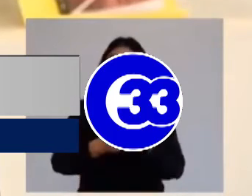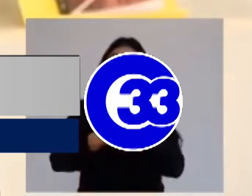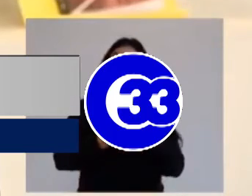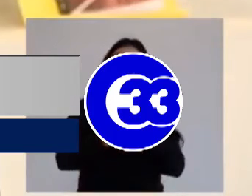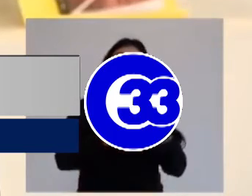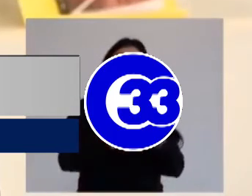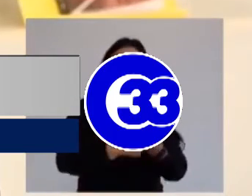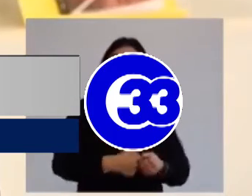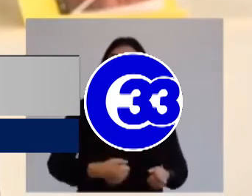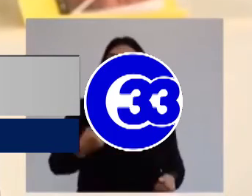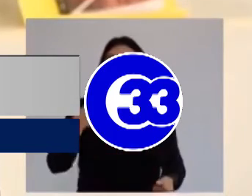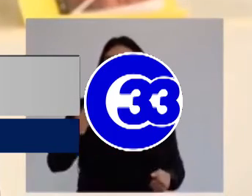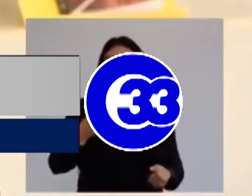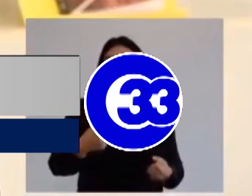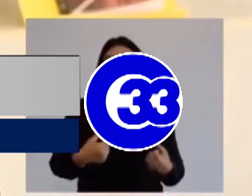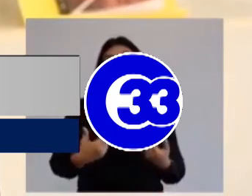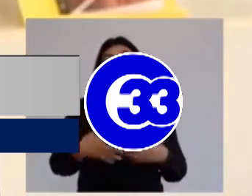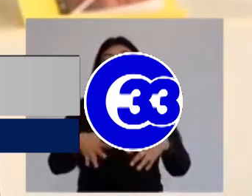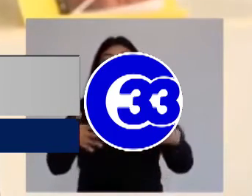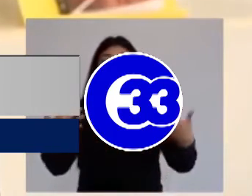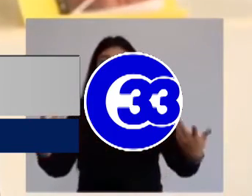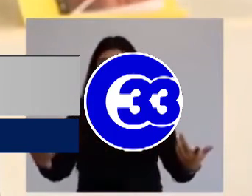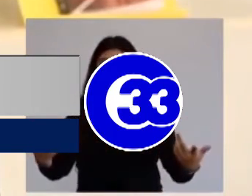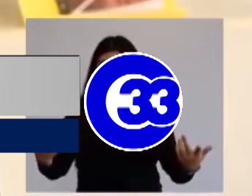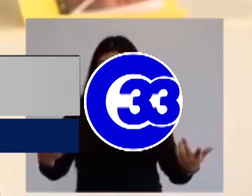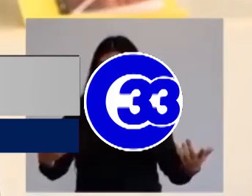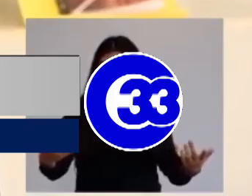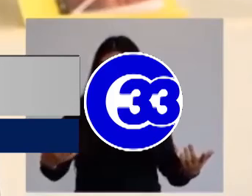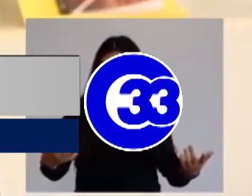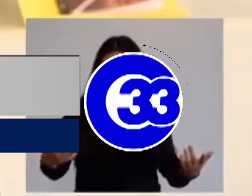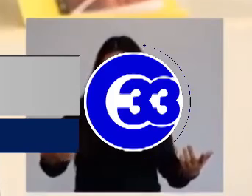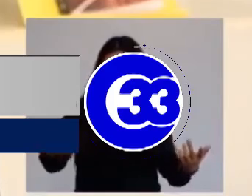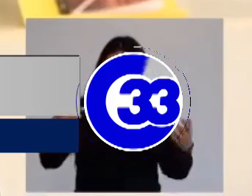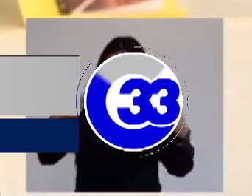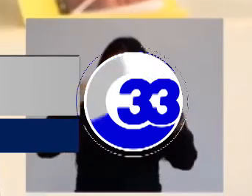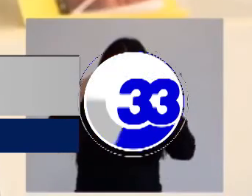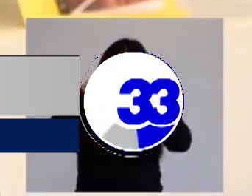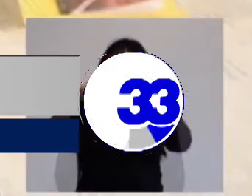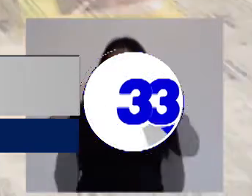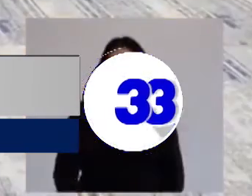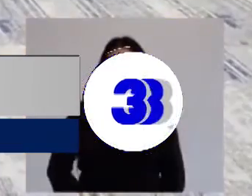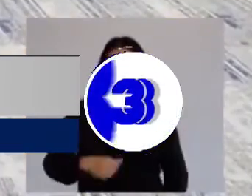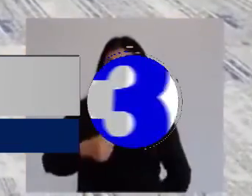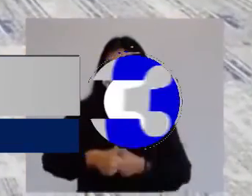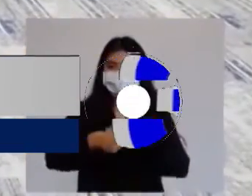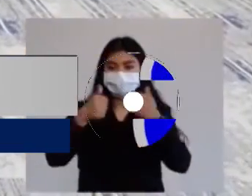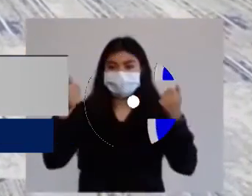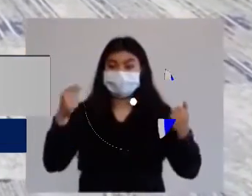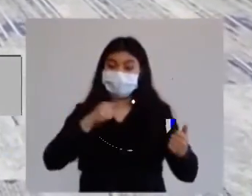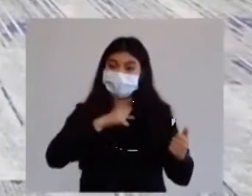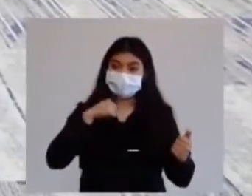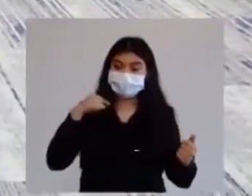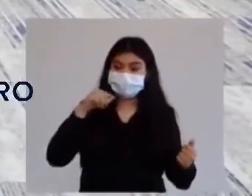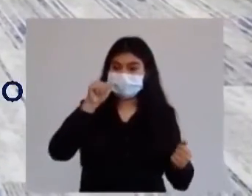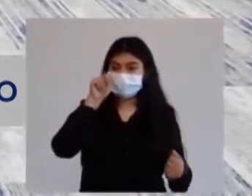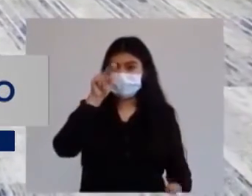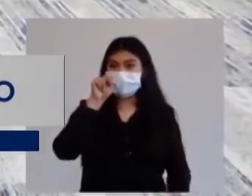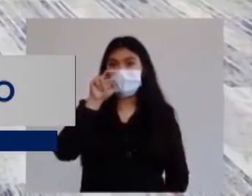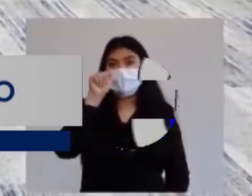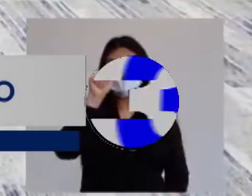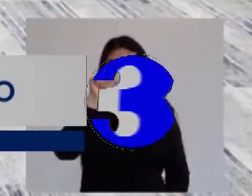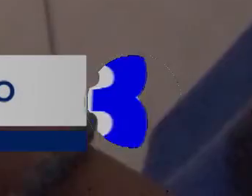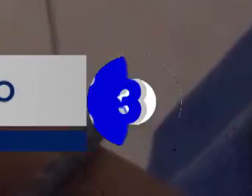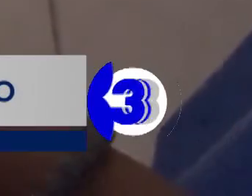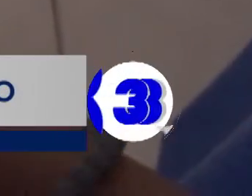la toma de decisión de qué hacemos en ese momento, si nos quedamos callados. En otra de las charlas impartidas en la